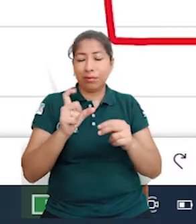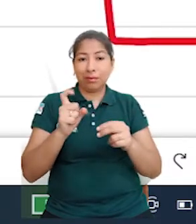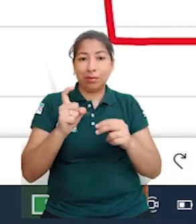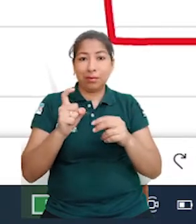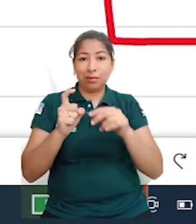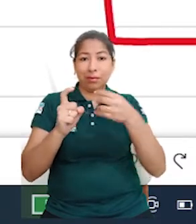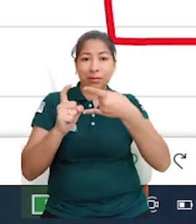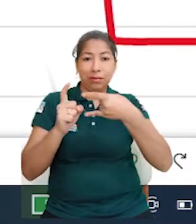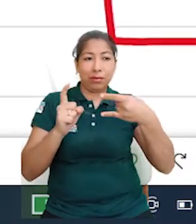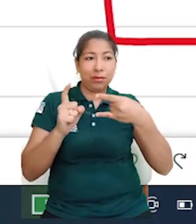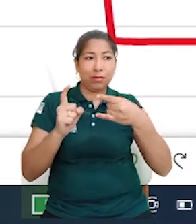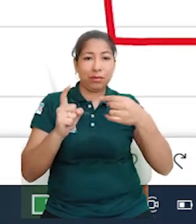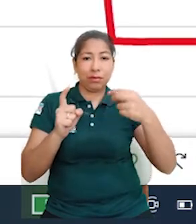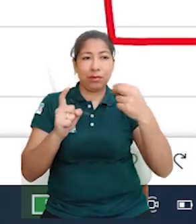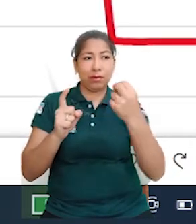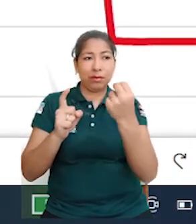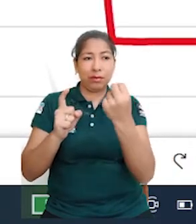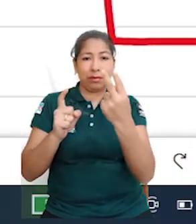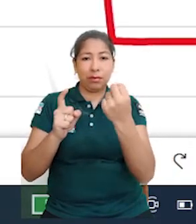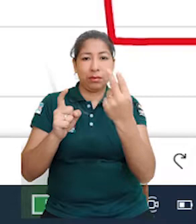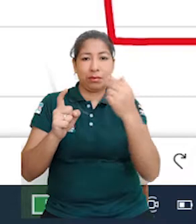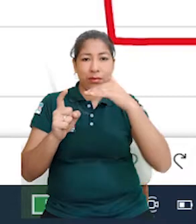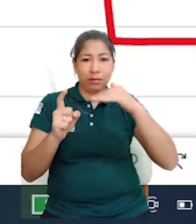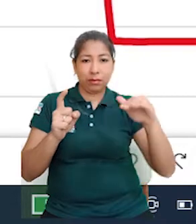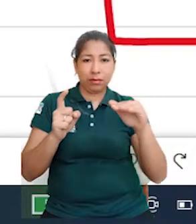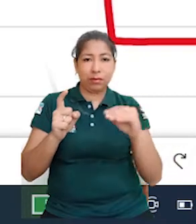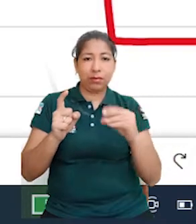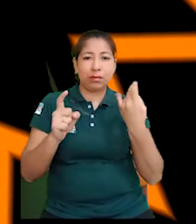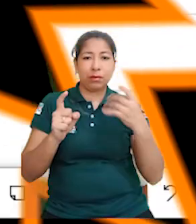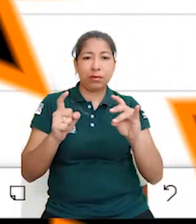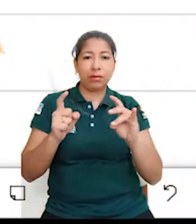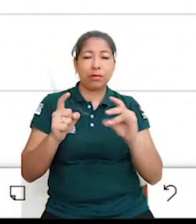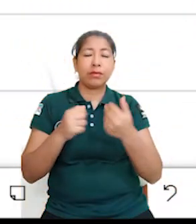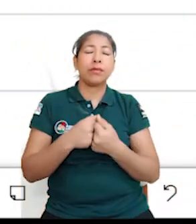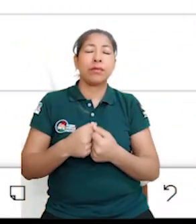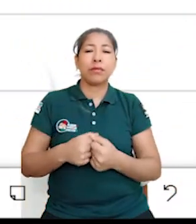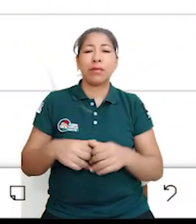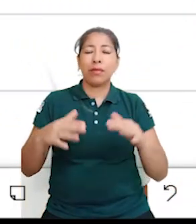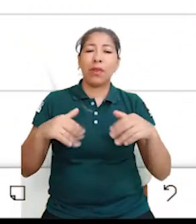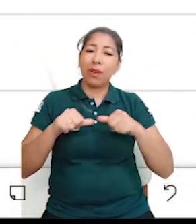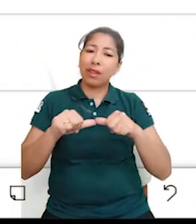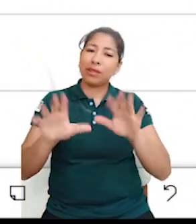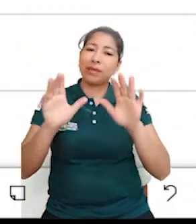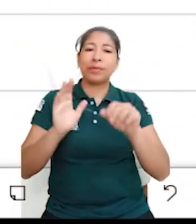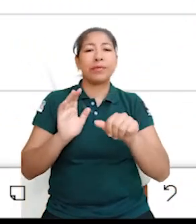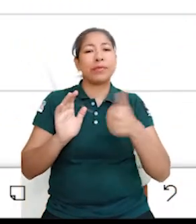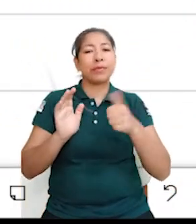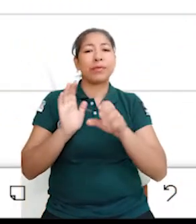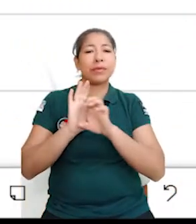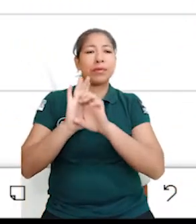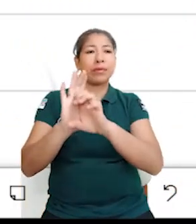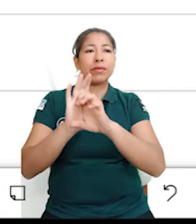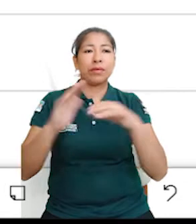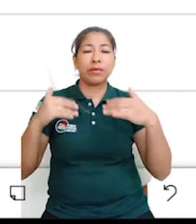el valor de la variable de esta ecuación logarítmica. Vamos con un segundo ejemplo. Tenemos en esta